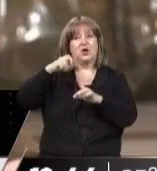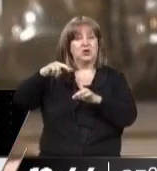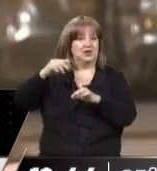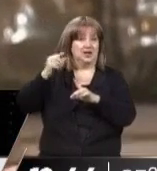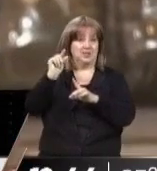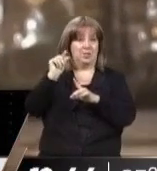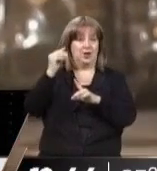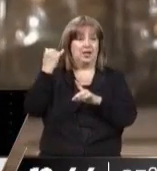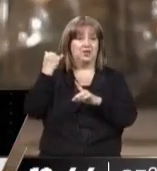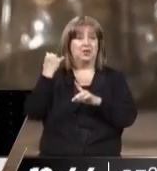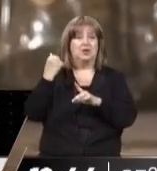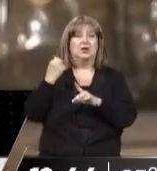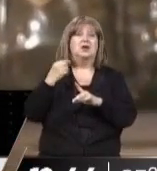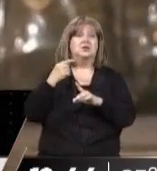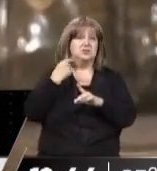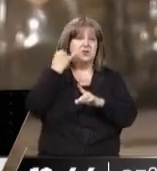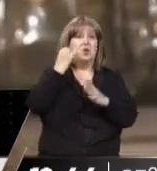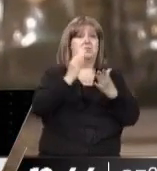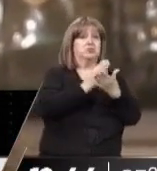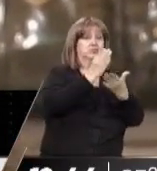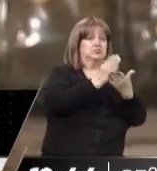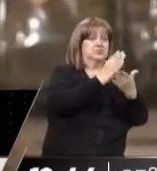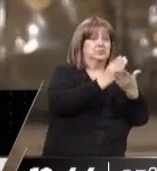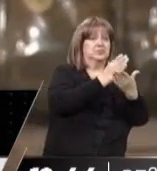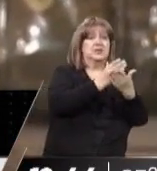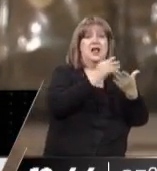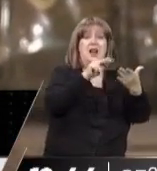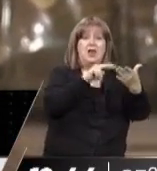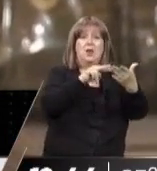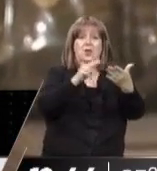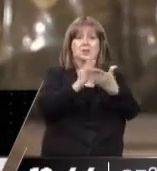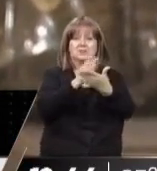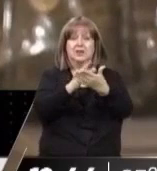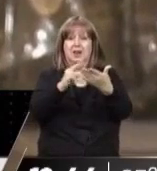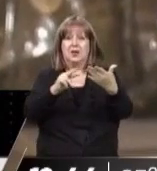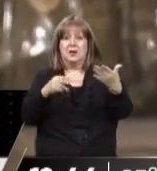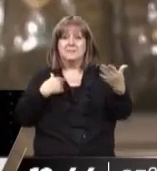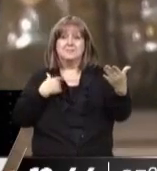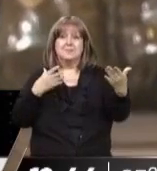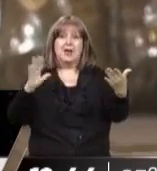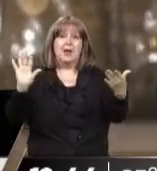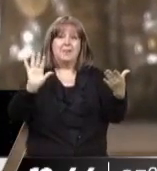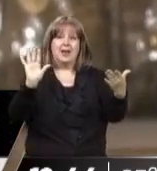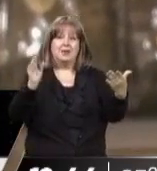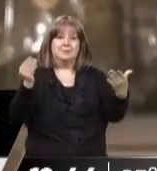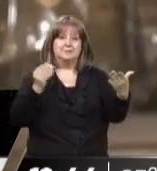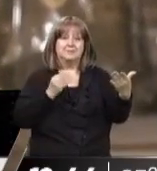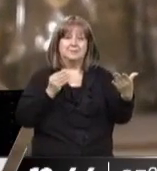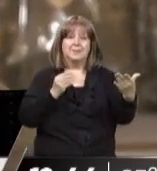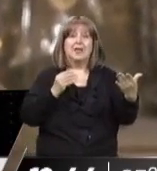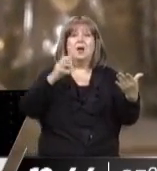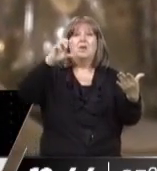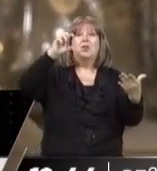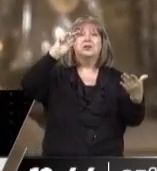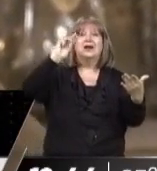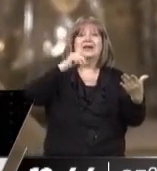ver, he leído 1000 millones de cómics de Batman y lo veo como un Batman bastante cercano a varios cómics. Pero también me encanta Christian Bale. Christian